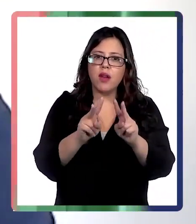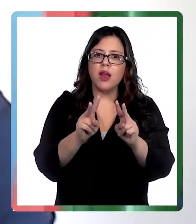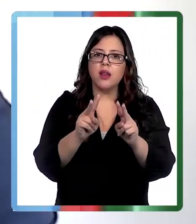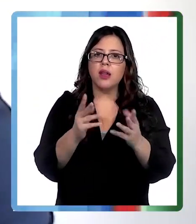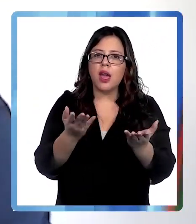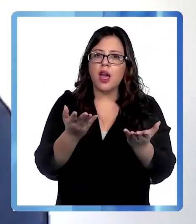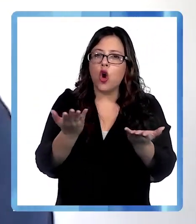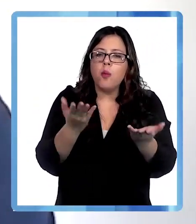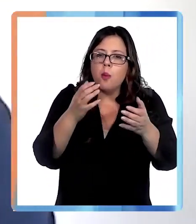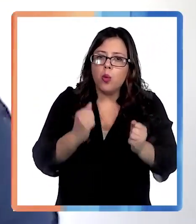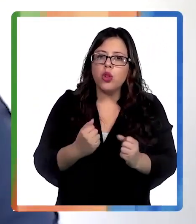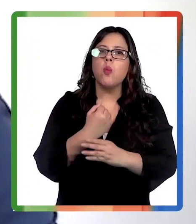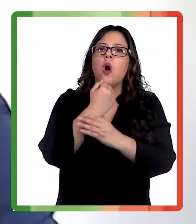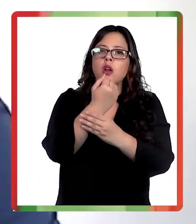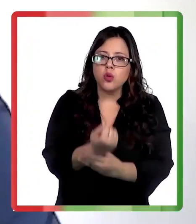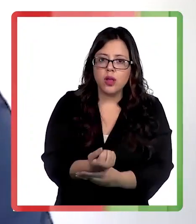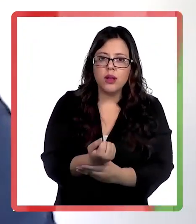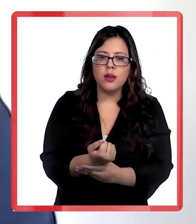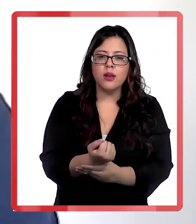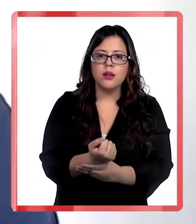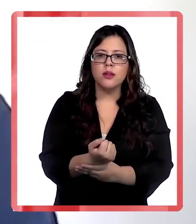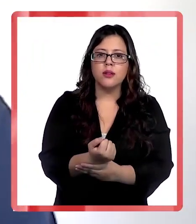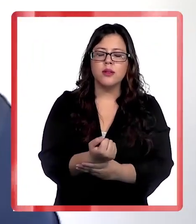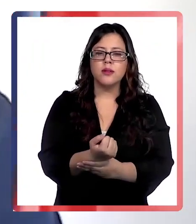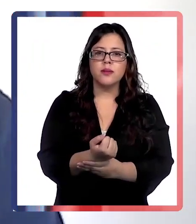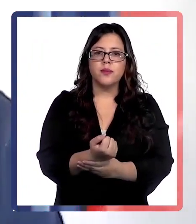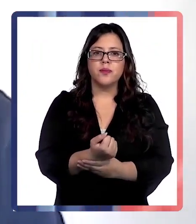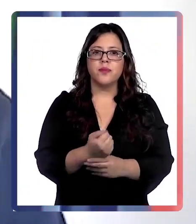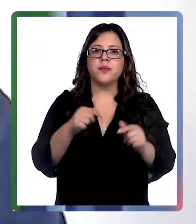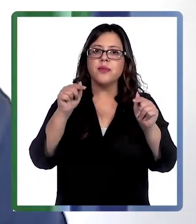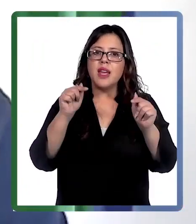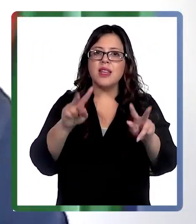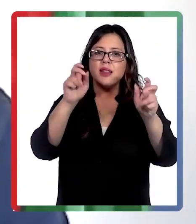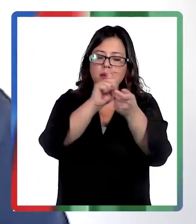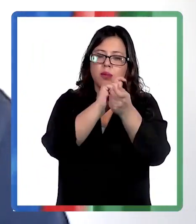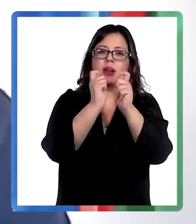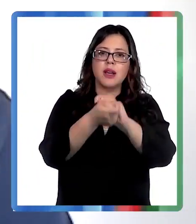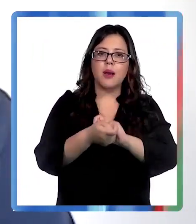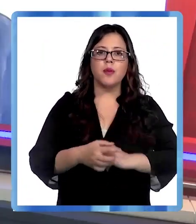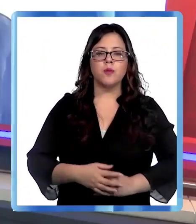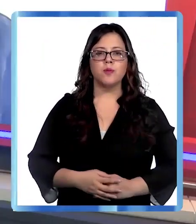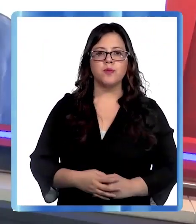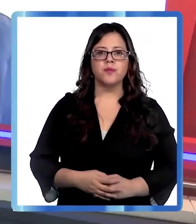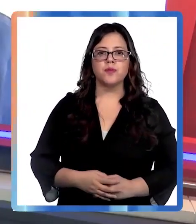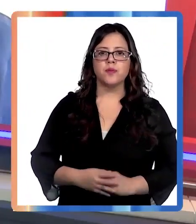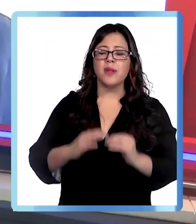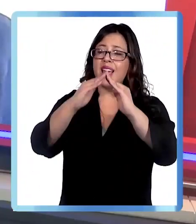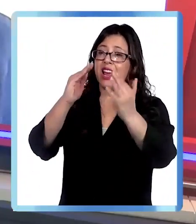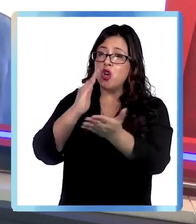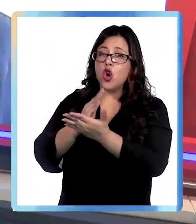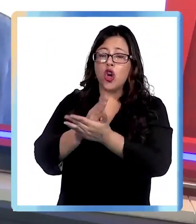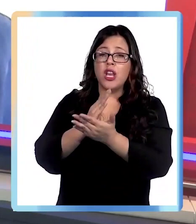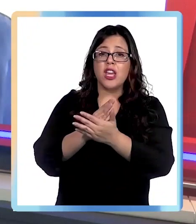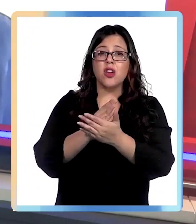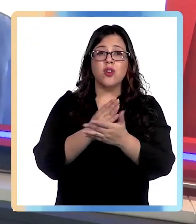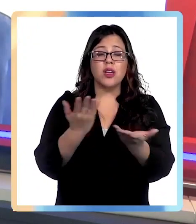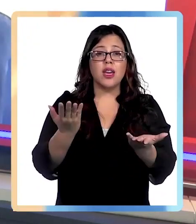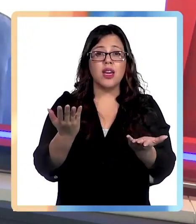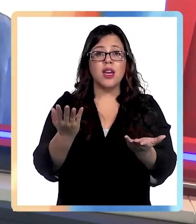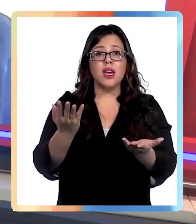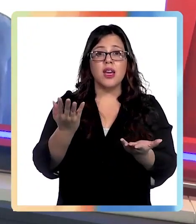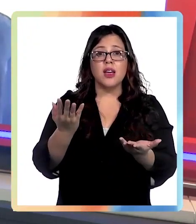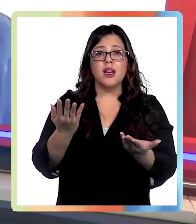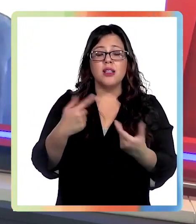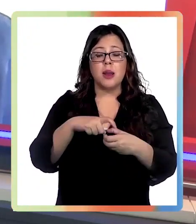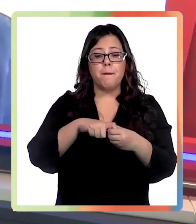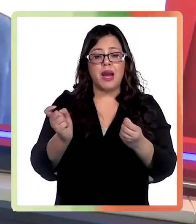desde qué vereda podemos aportar precisamente en esta transición. Si los colegios salieron o comenzaron